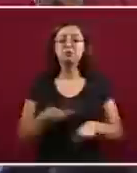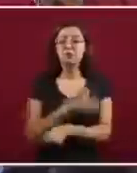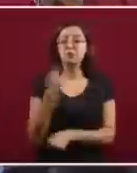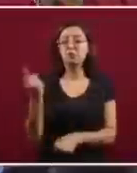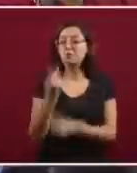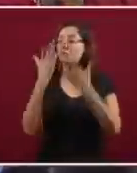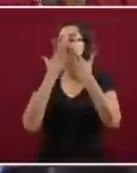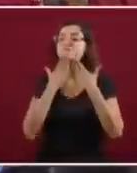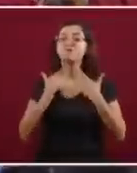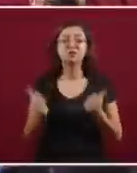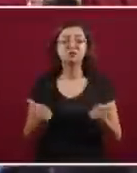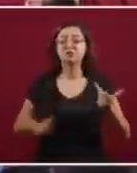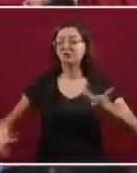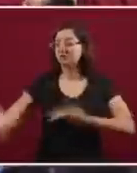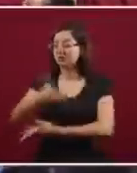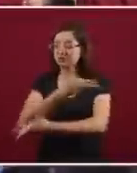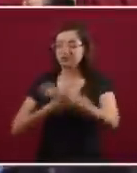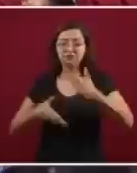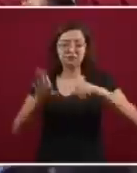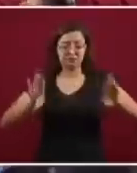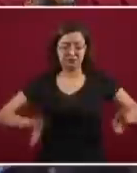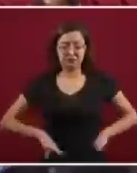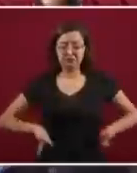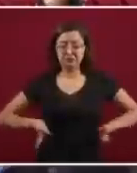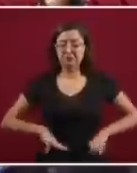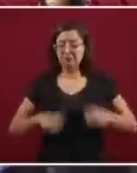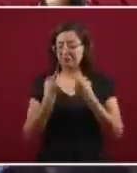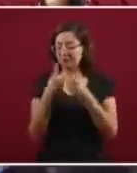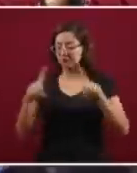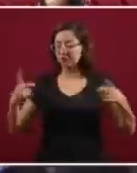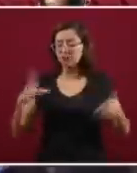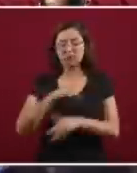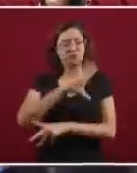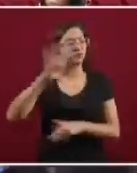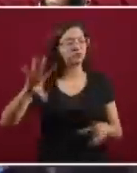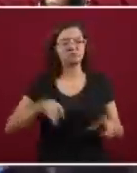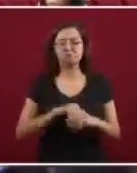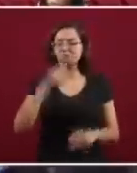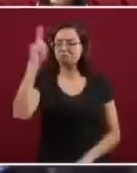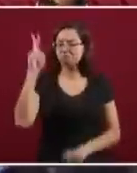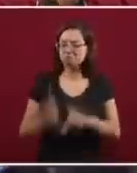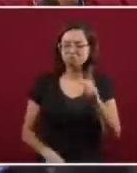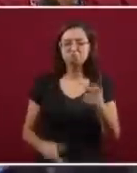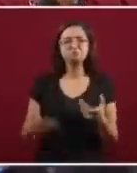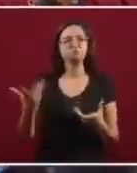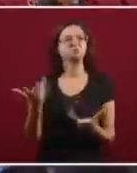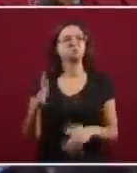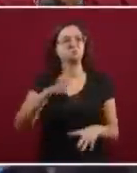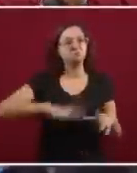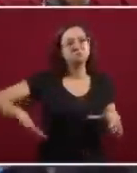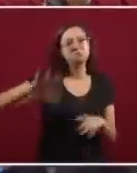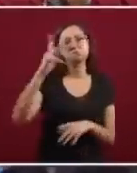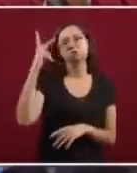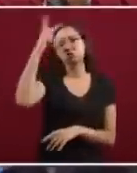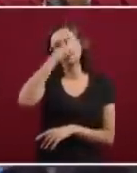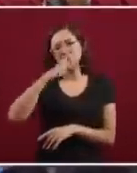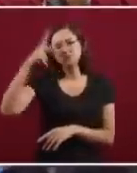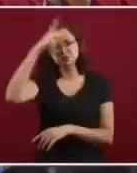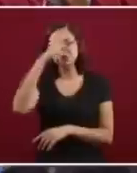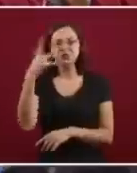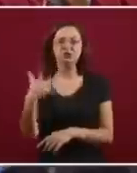de un desarrollo pleno de la persona en todos sus ámbitos sociales psicológicos emocionales